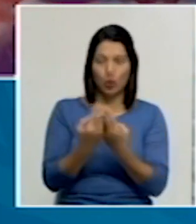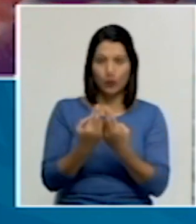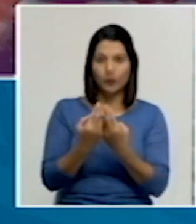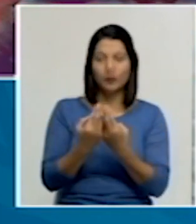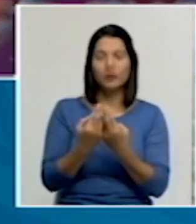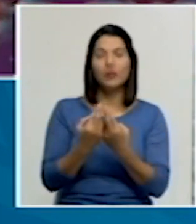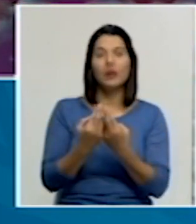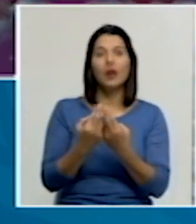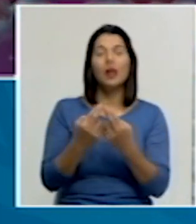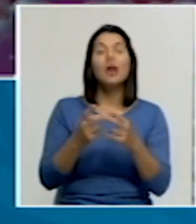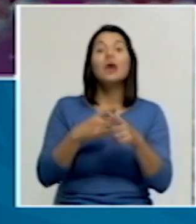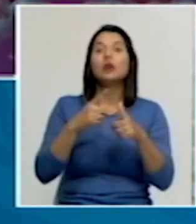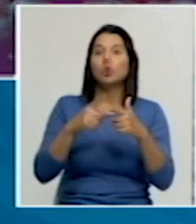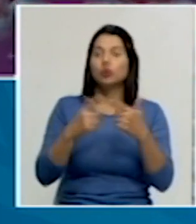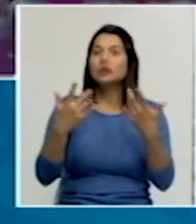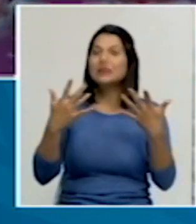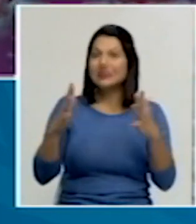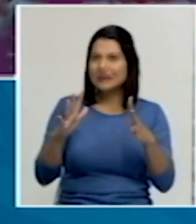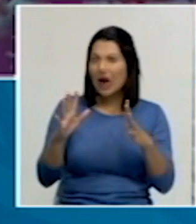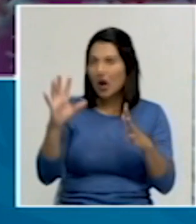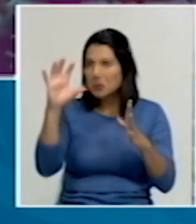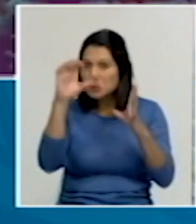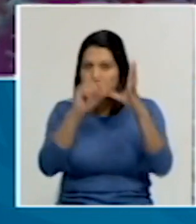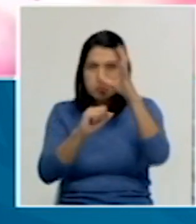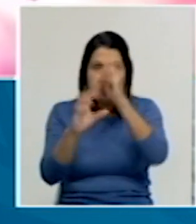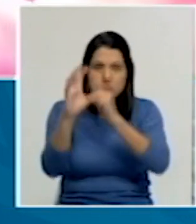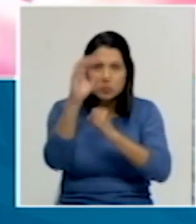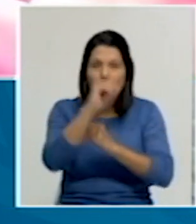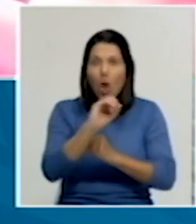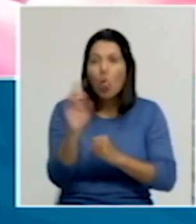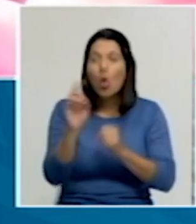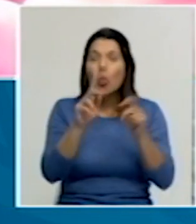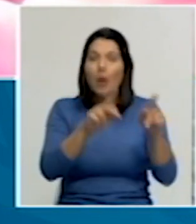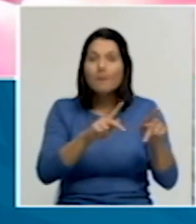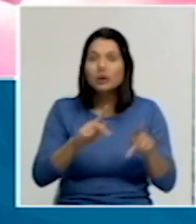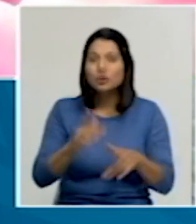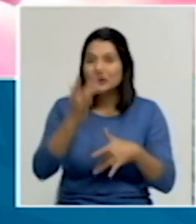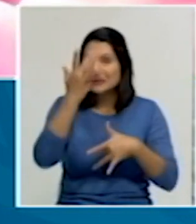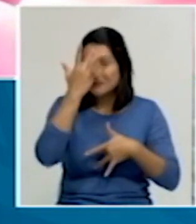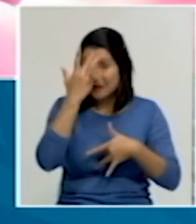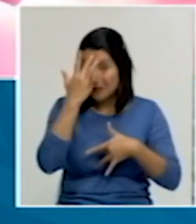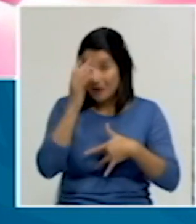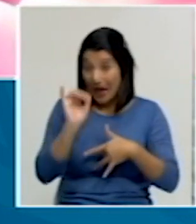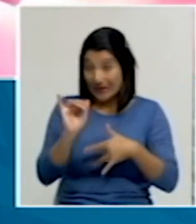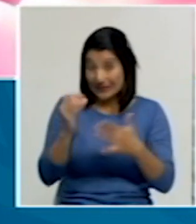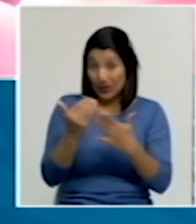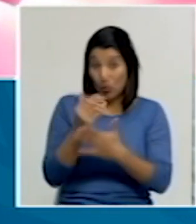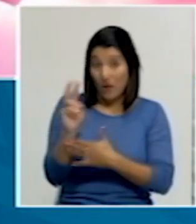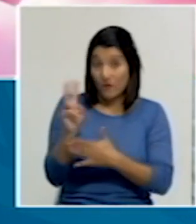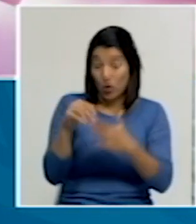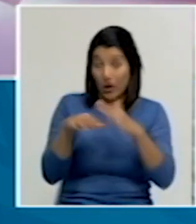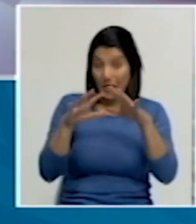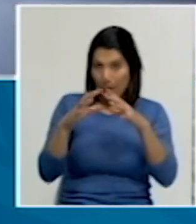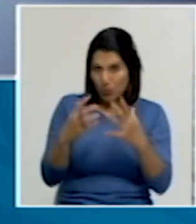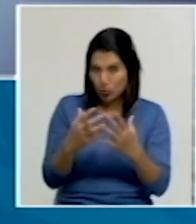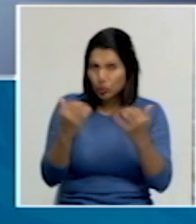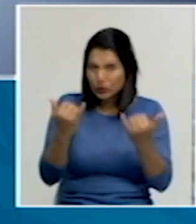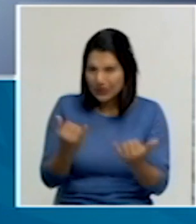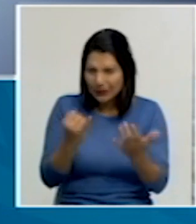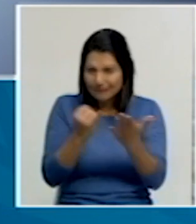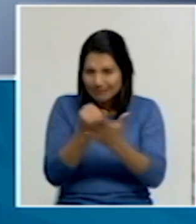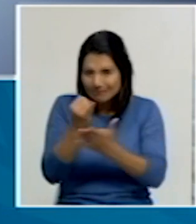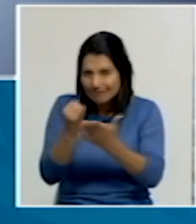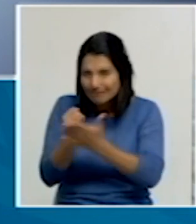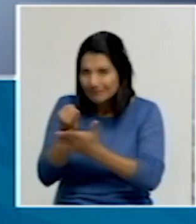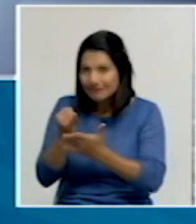se mapeó los casos en donde están ubicados alrededor del mundo y ya se está haciendo investigación epidemiológica